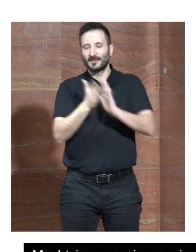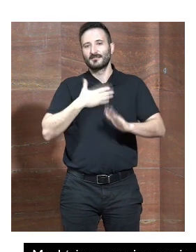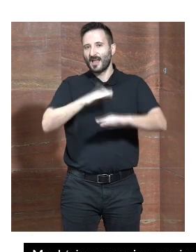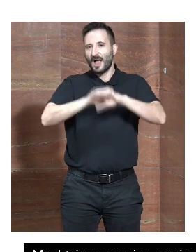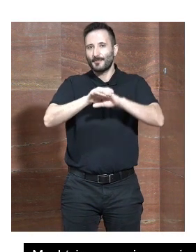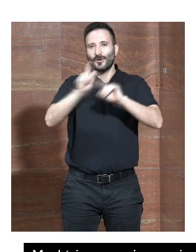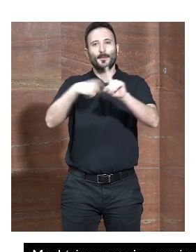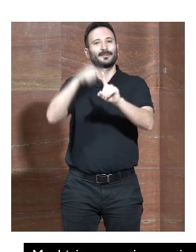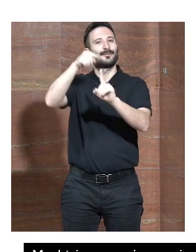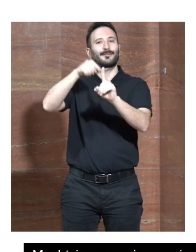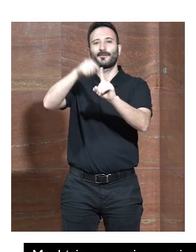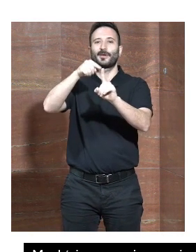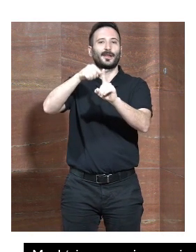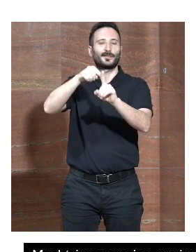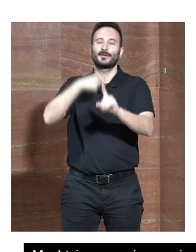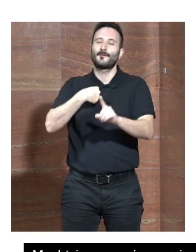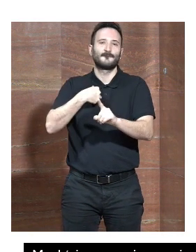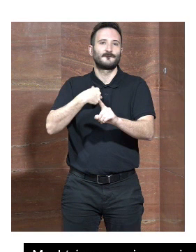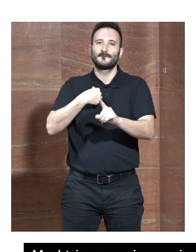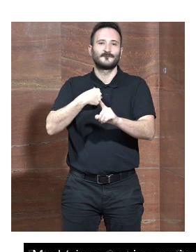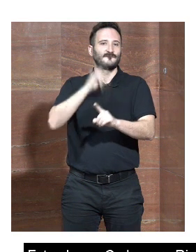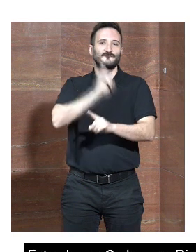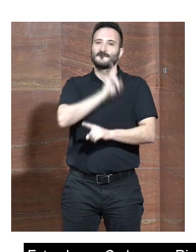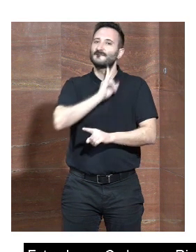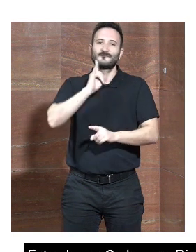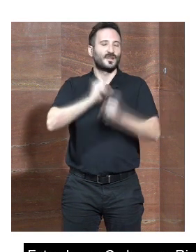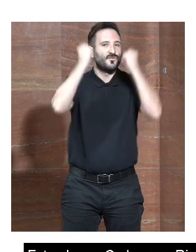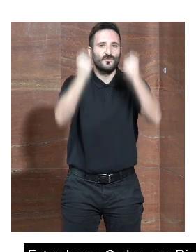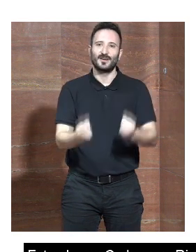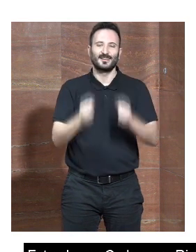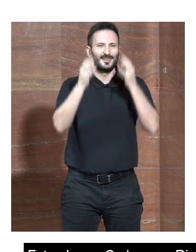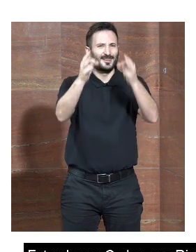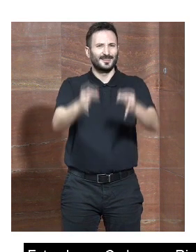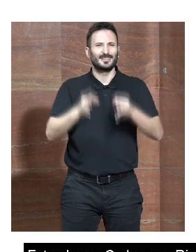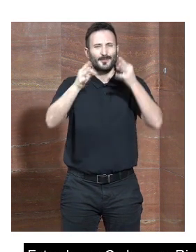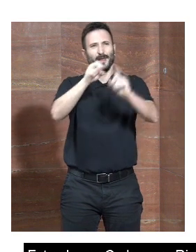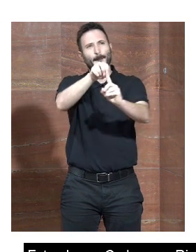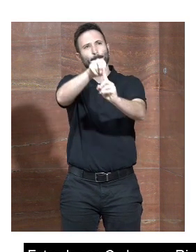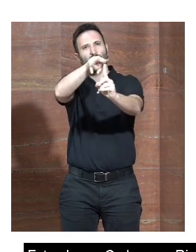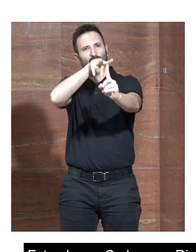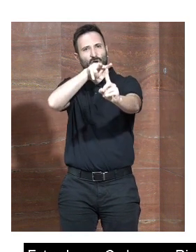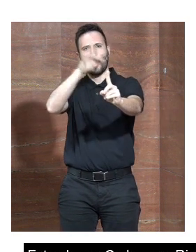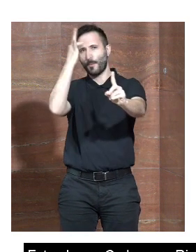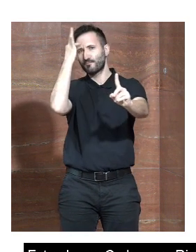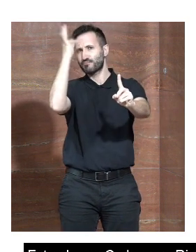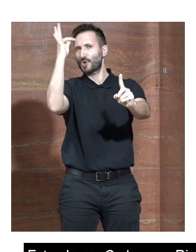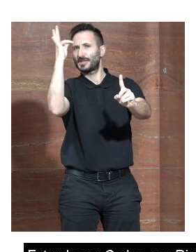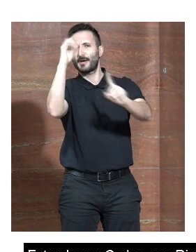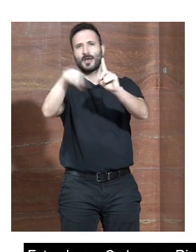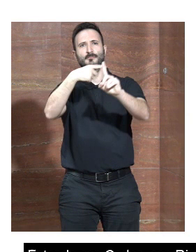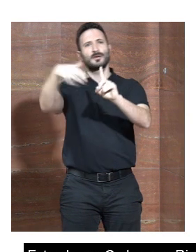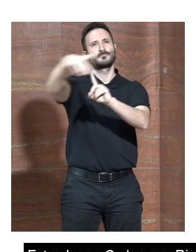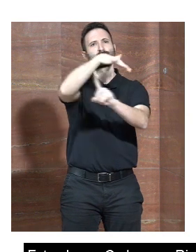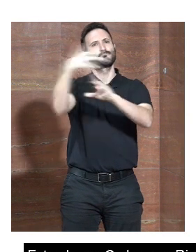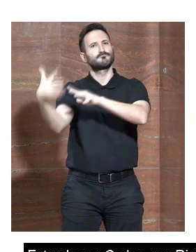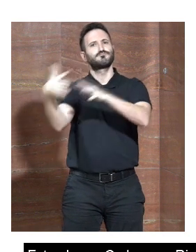del que hablamos, que le tengo una admiración, siempre con esa visión tan positiva y tan pragmática.